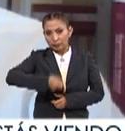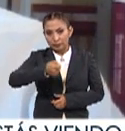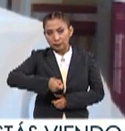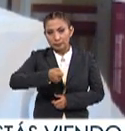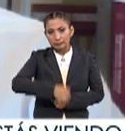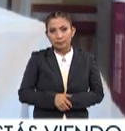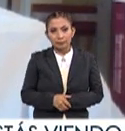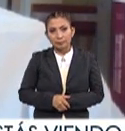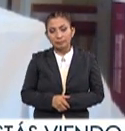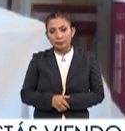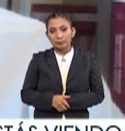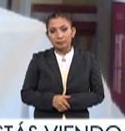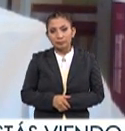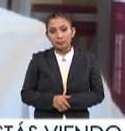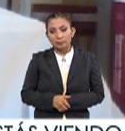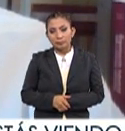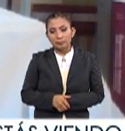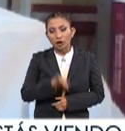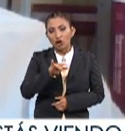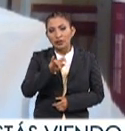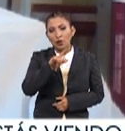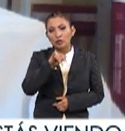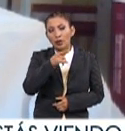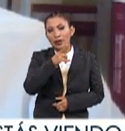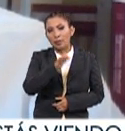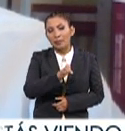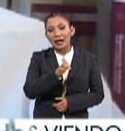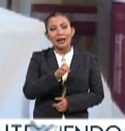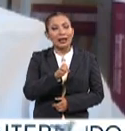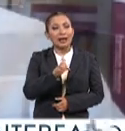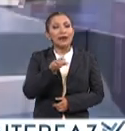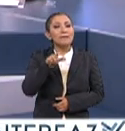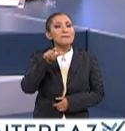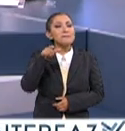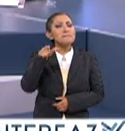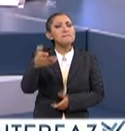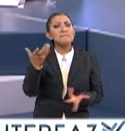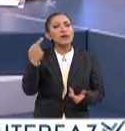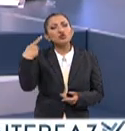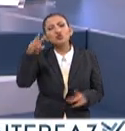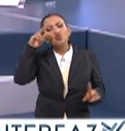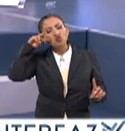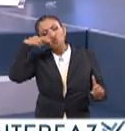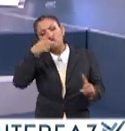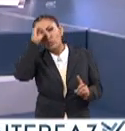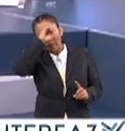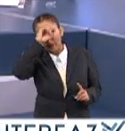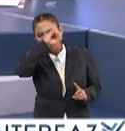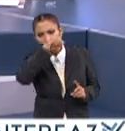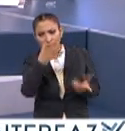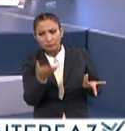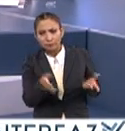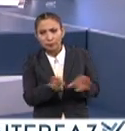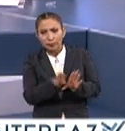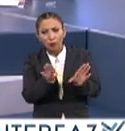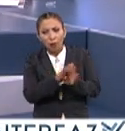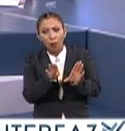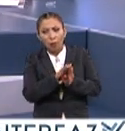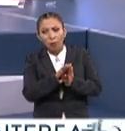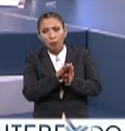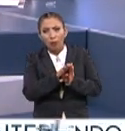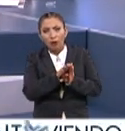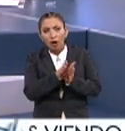saludarlo, don José Luis Guadalupe Triana Hernández. Desde su perspectiva, ¿cómo